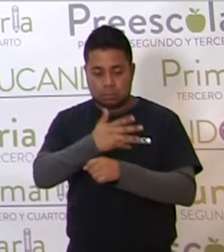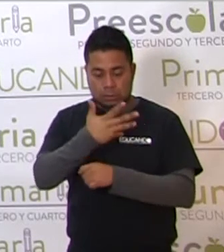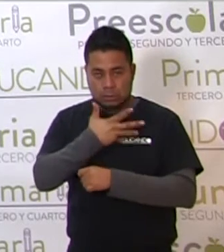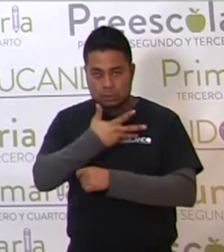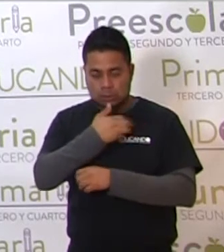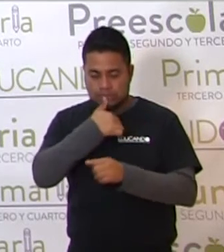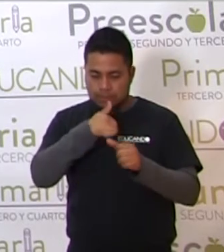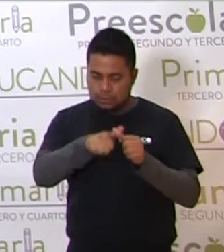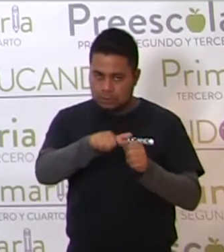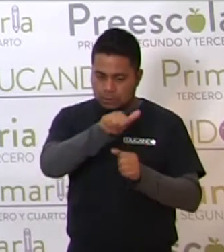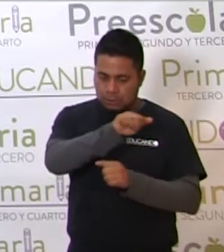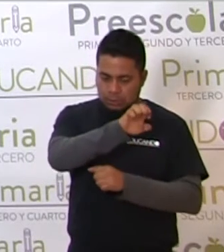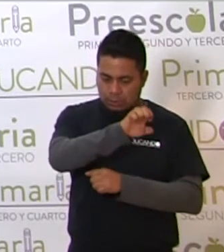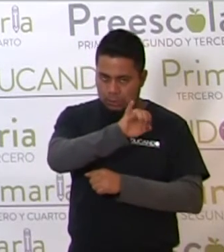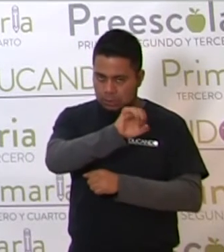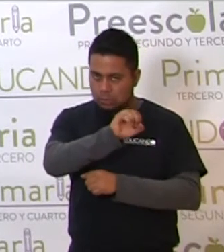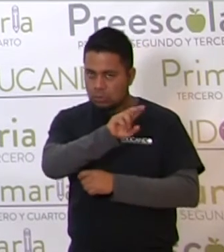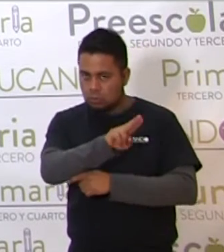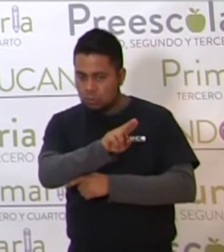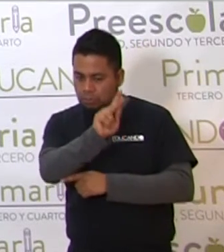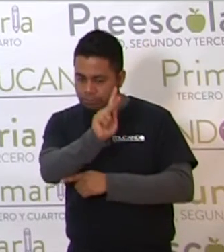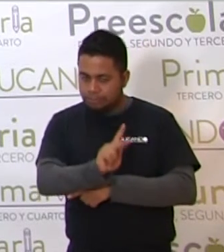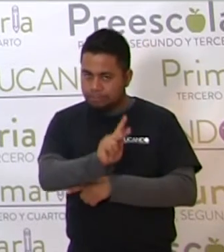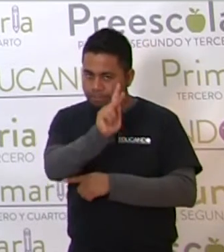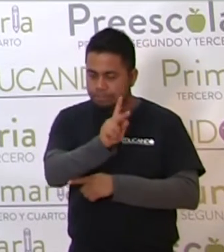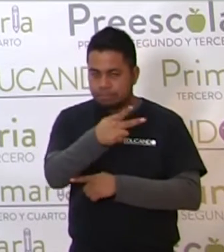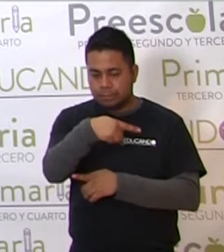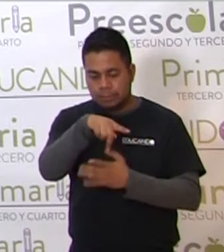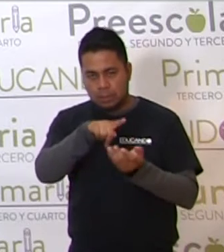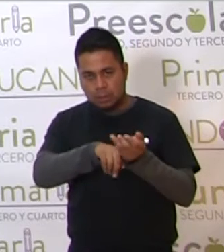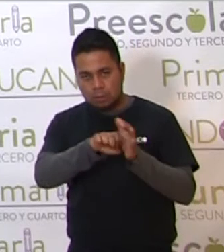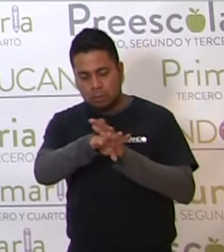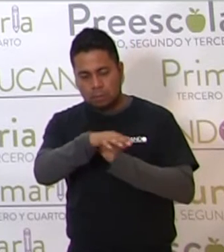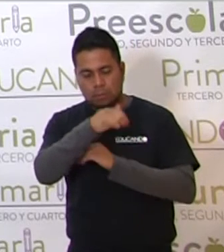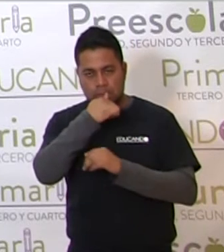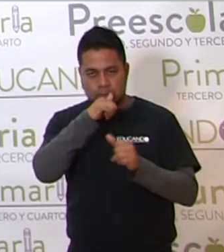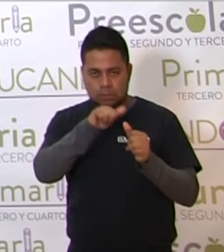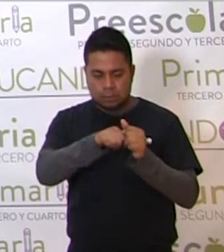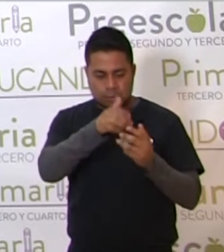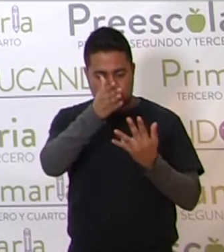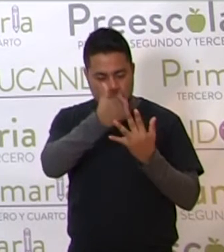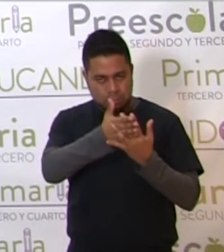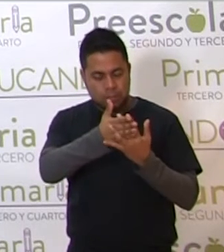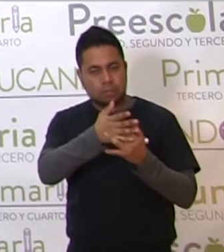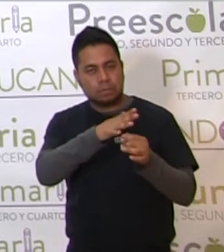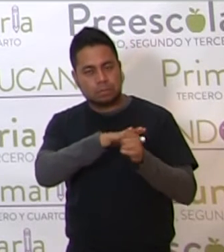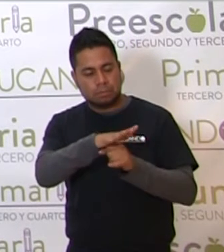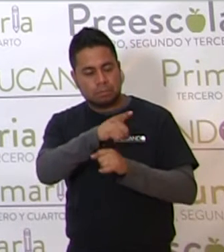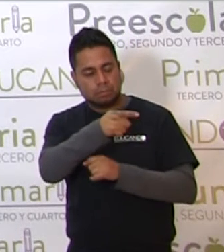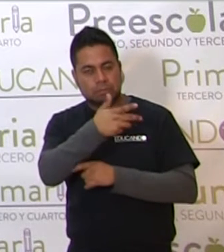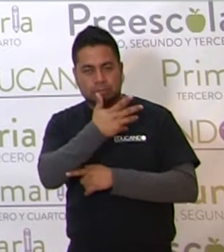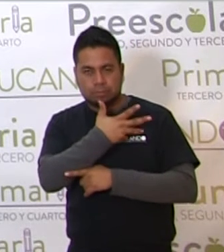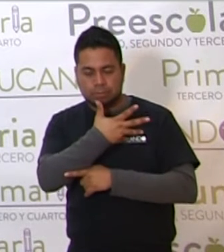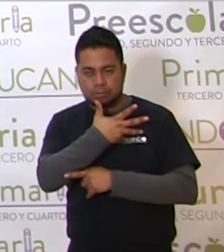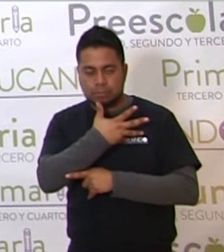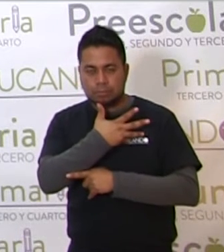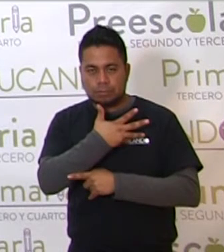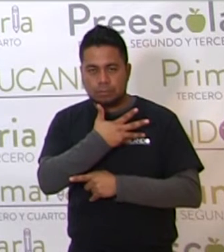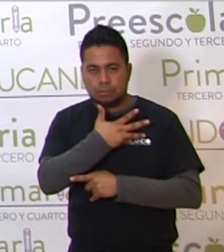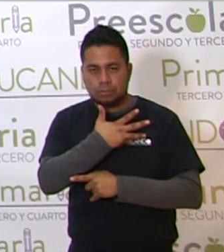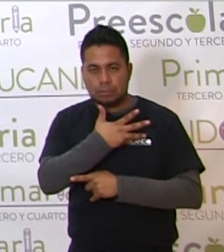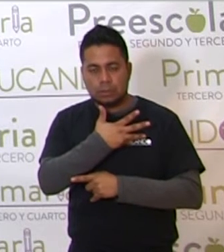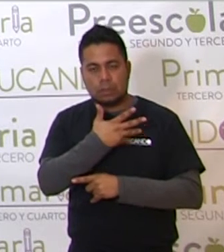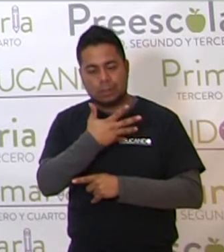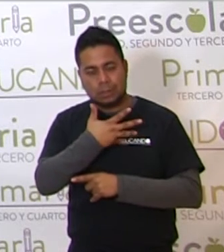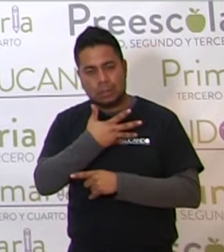bien que son parecidas pero que dentro de las vocal o en medio de la vocal vamos a tener una